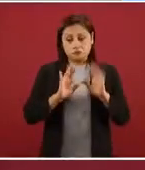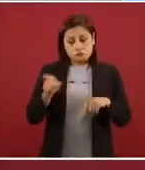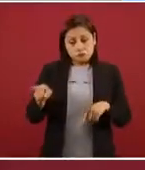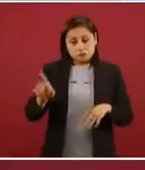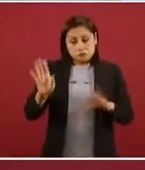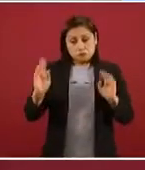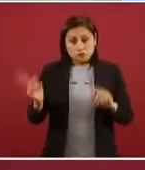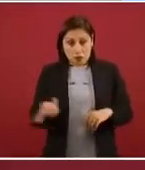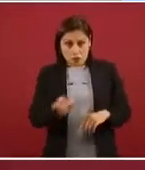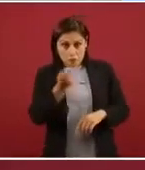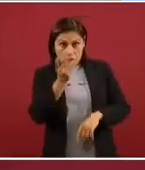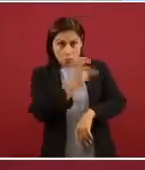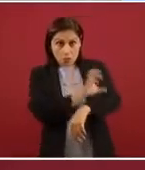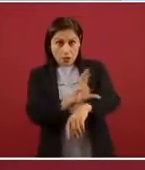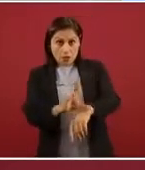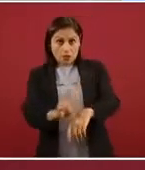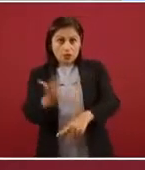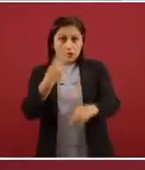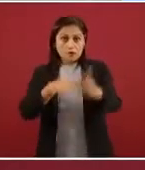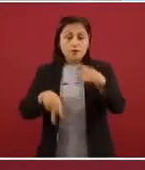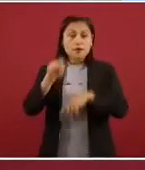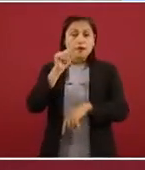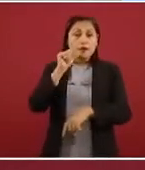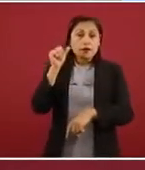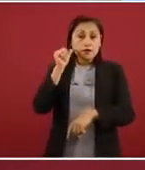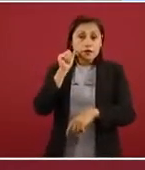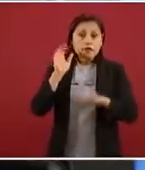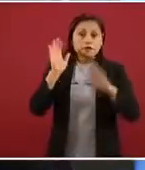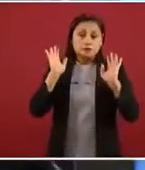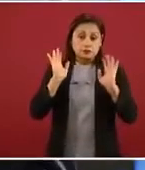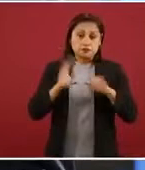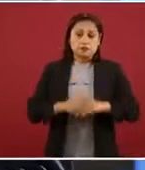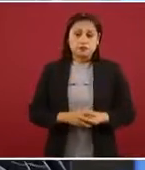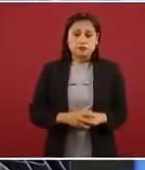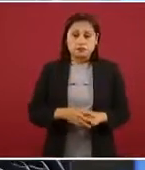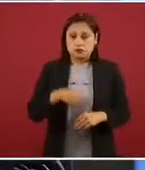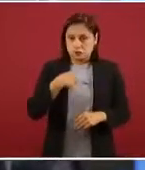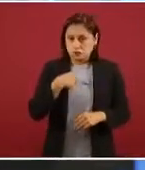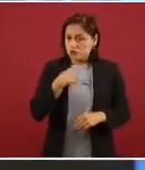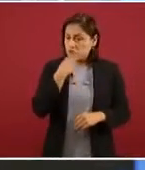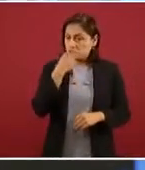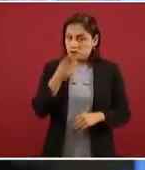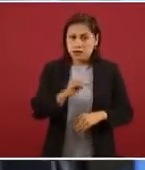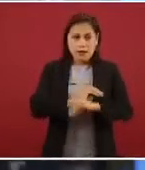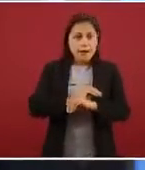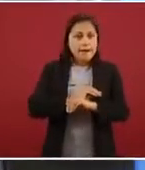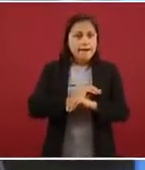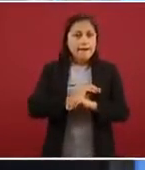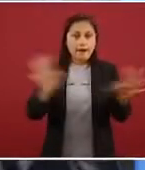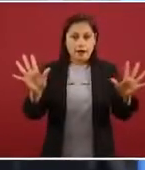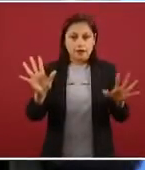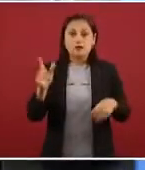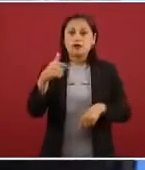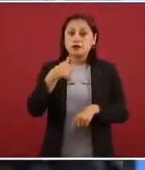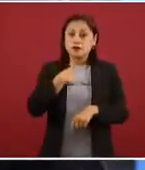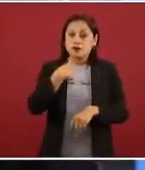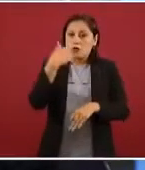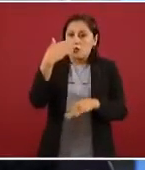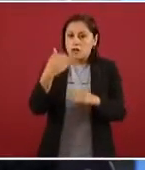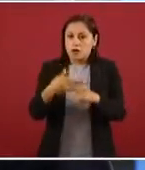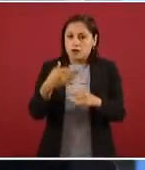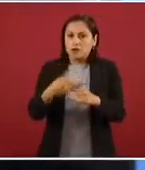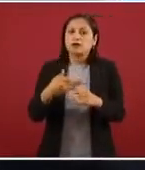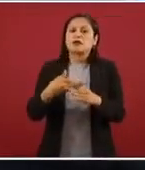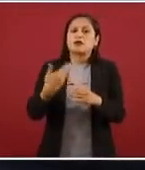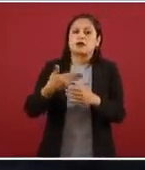cualquiera de ellos, de los que asistieron. Pero esto fue así, claro. Y lo estoy recordando